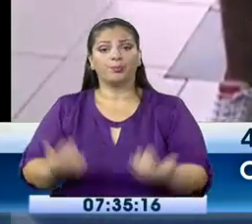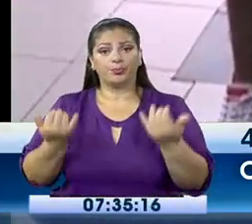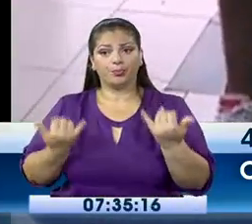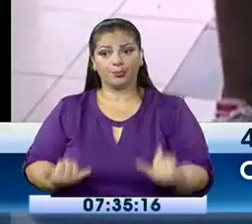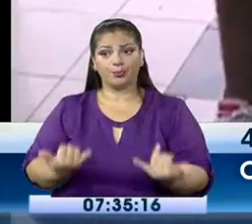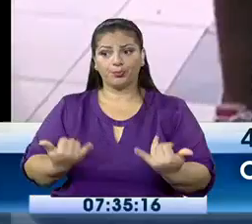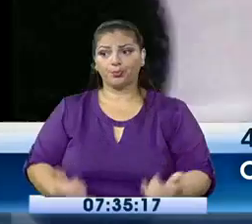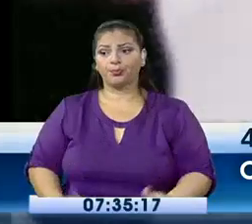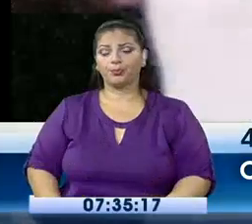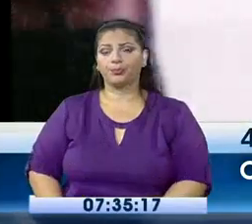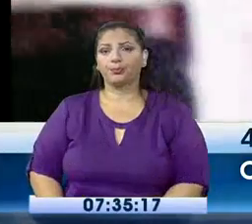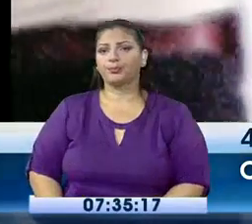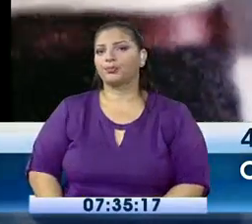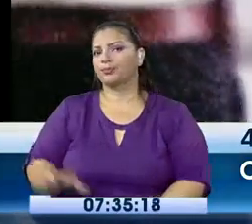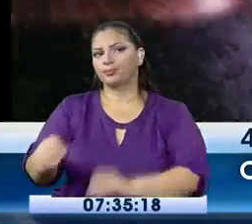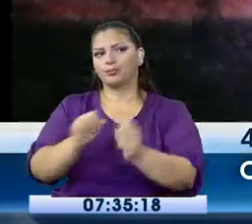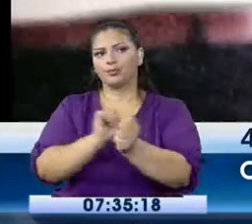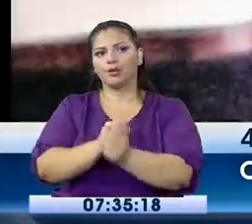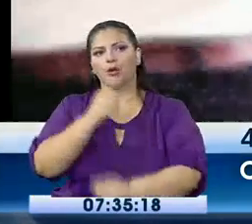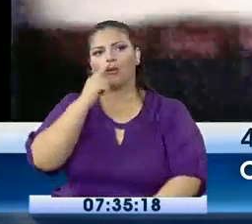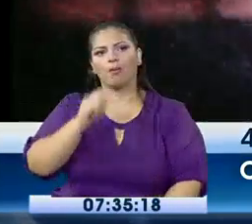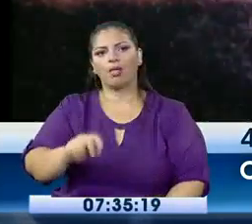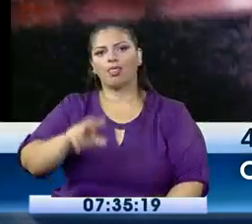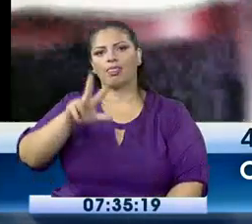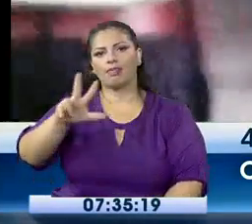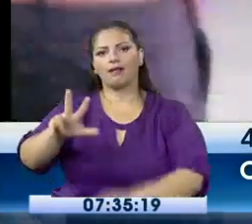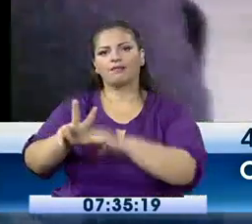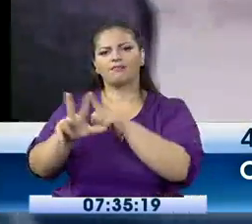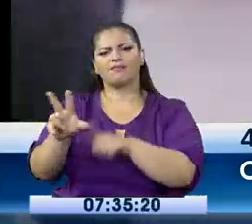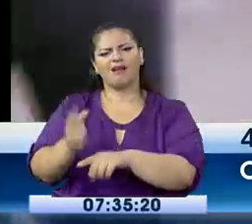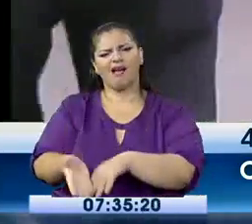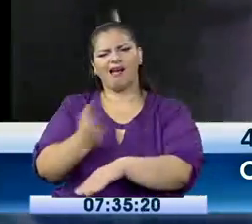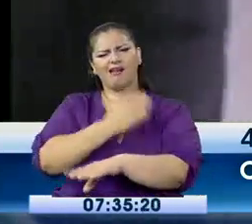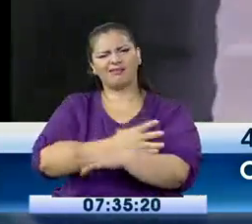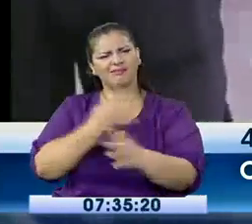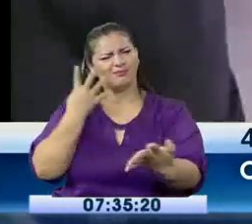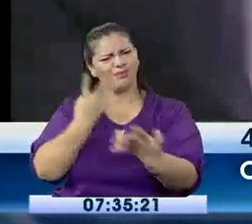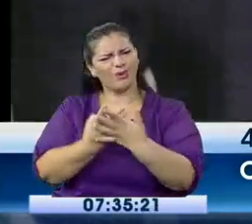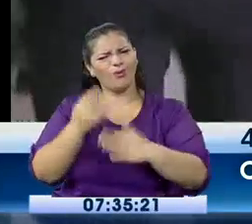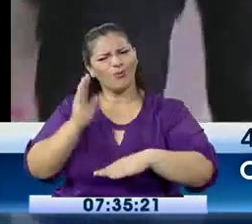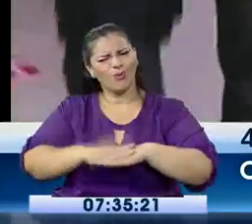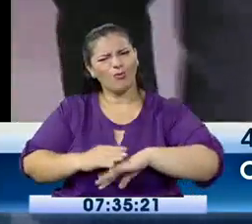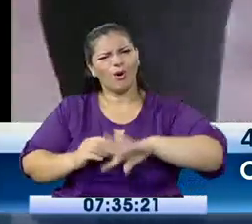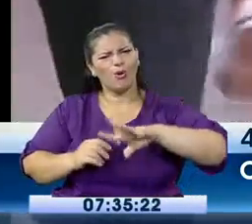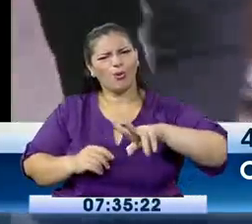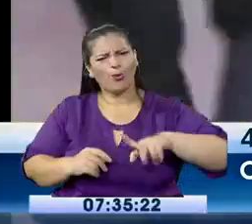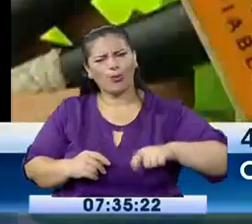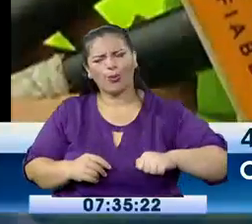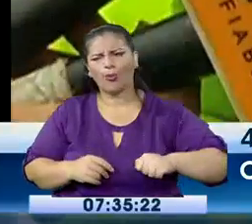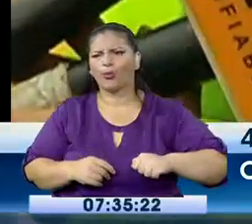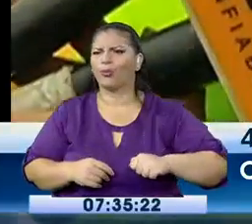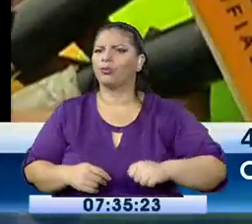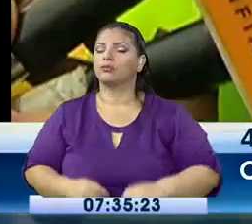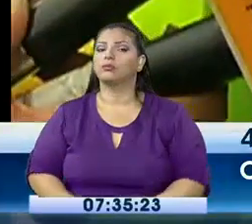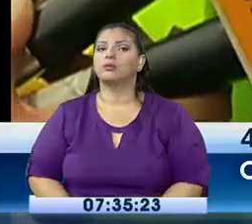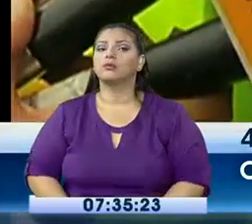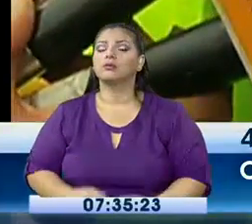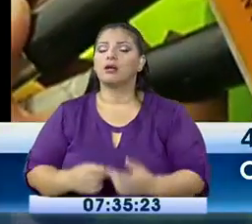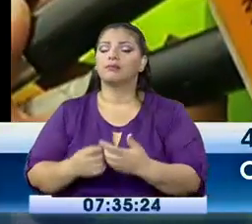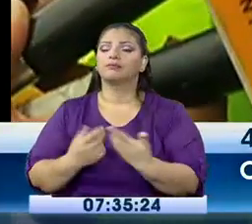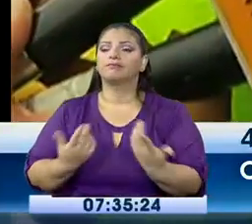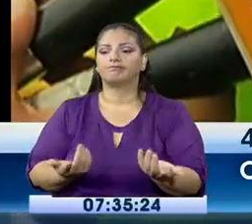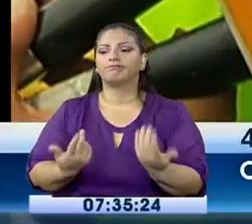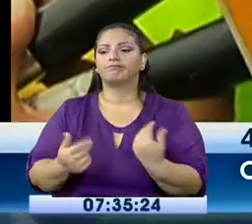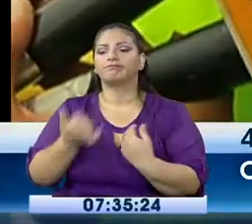tres ciudadanos, los mismos que los tres poseen antecedentes personales por robo y por otras causas, y de igual forma se procedió a la recuperación de